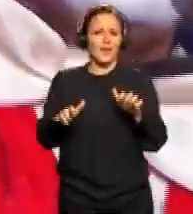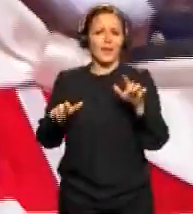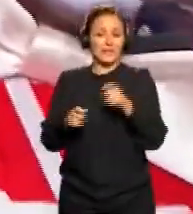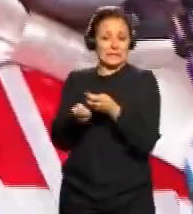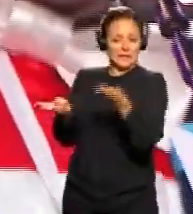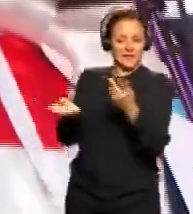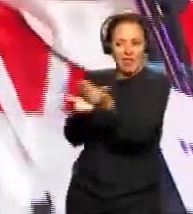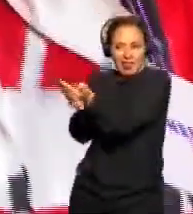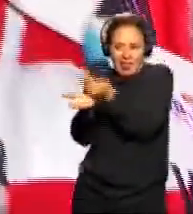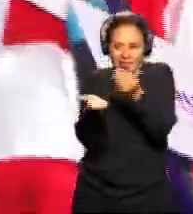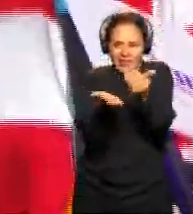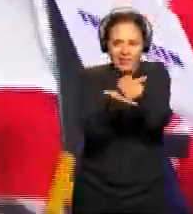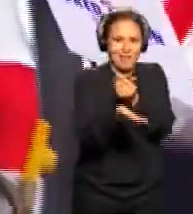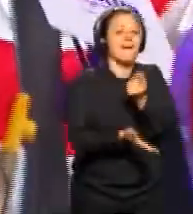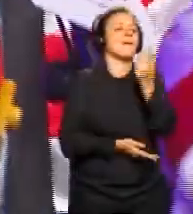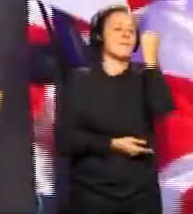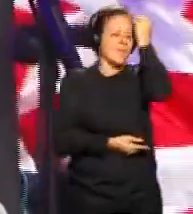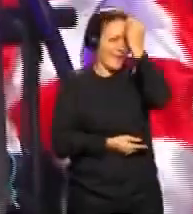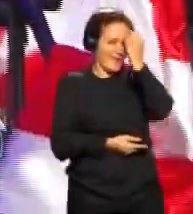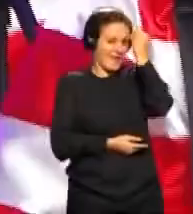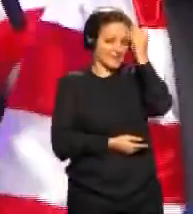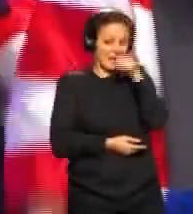lo demás.